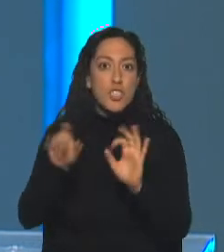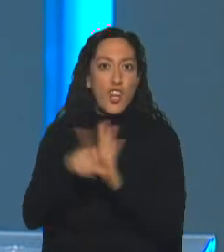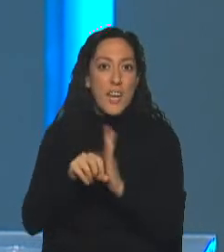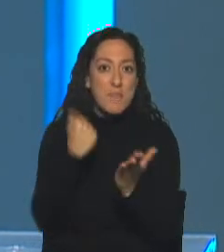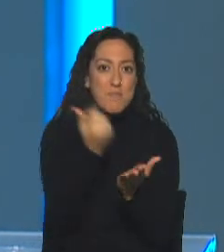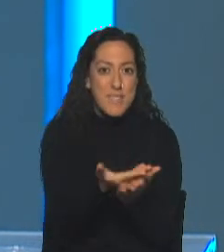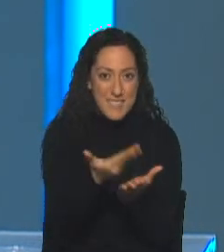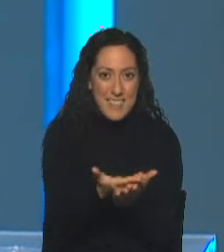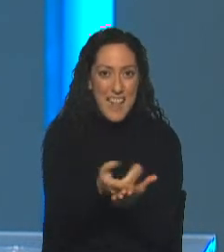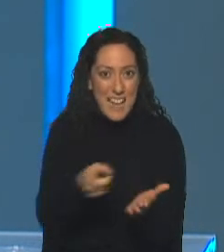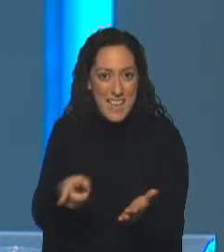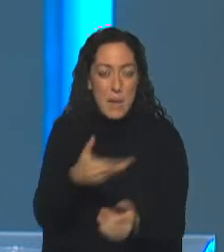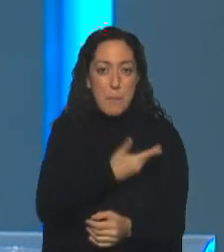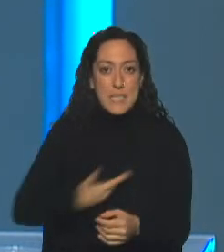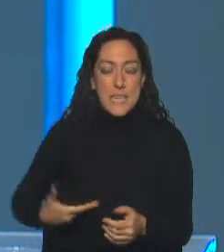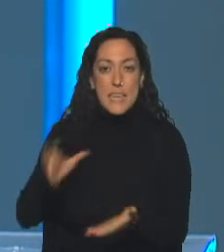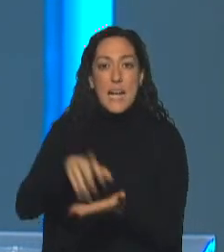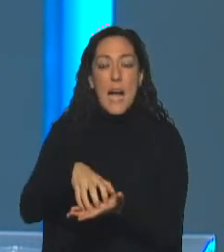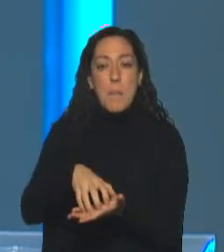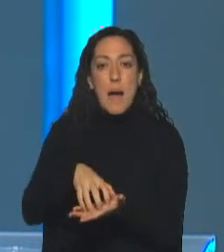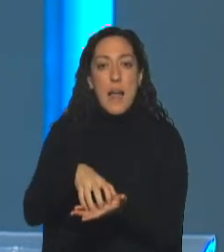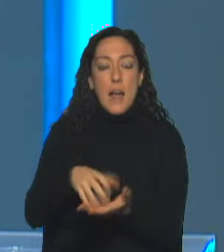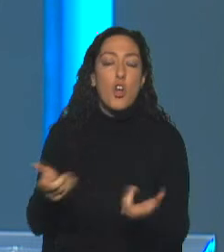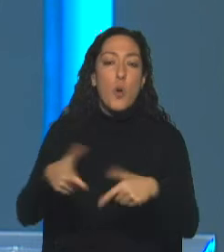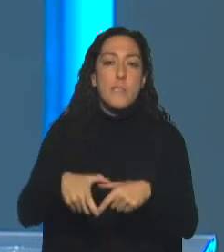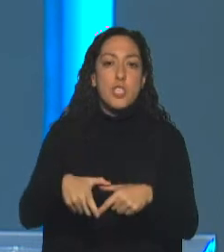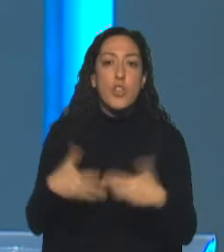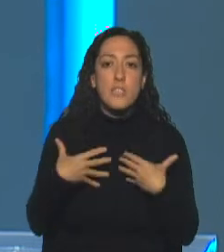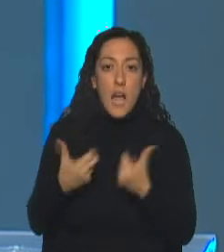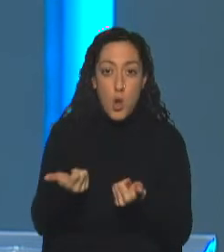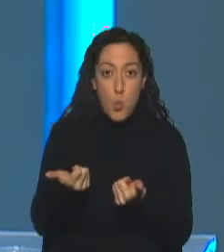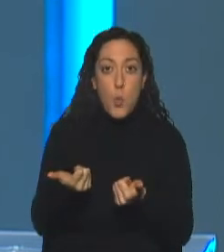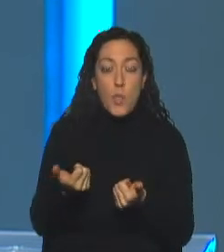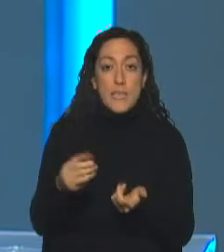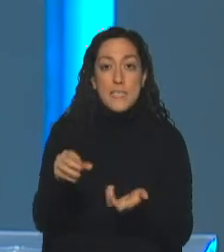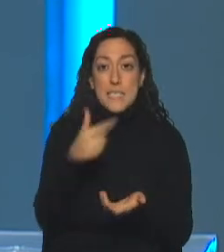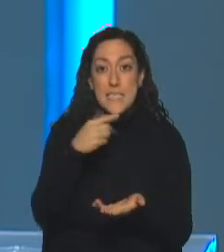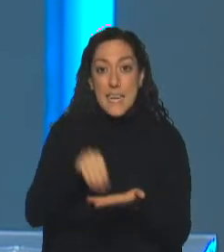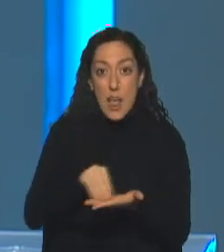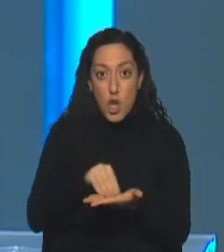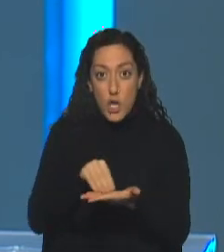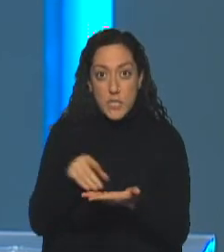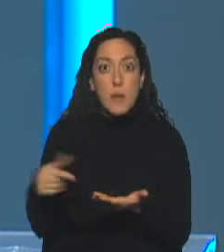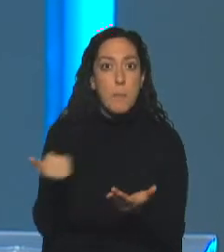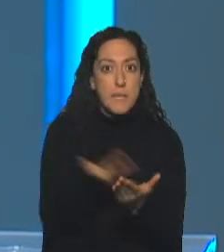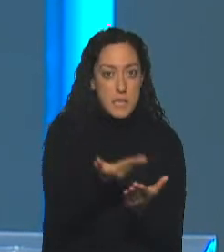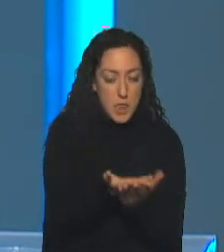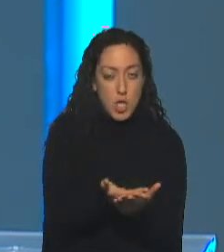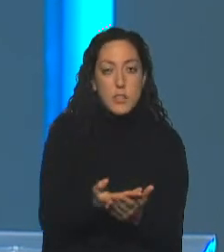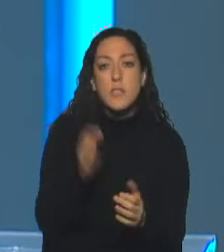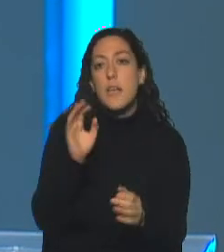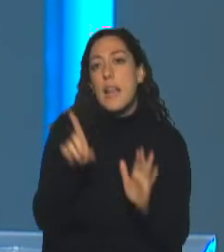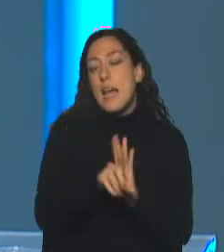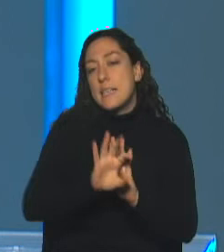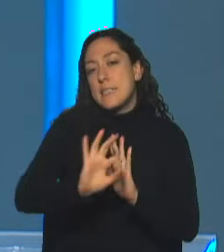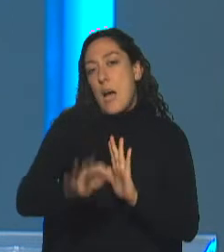ley se trató es el presidente de la cámara de la comisión de salud del senado y él decía bueno sabemos que una ley